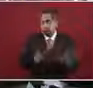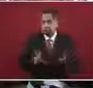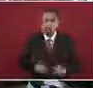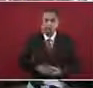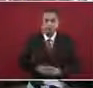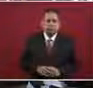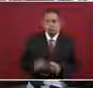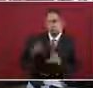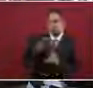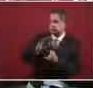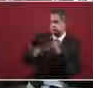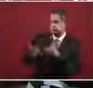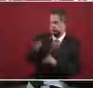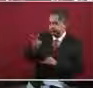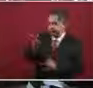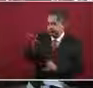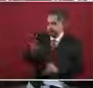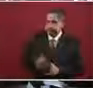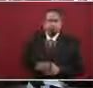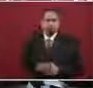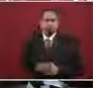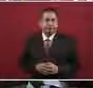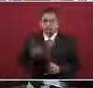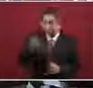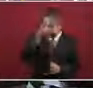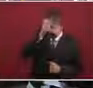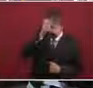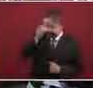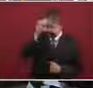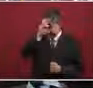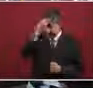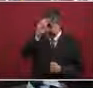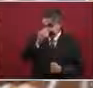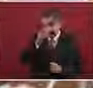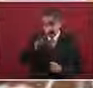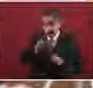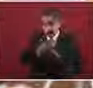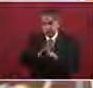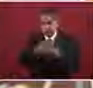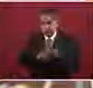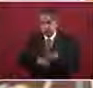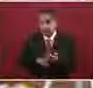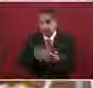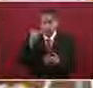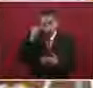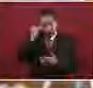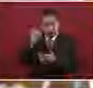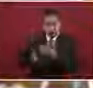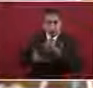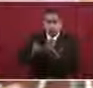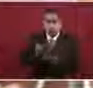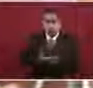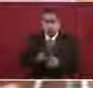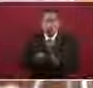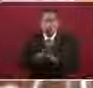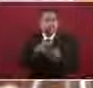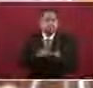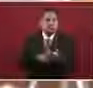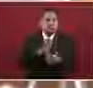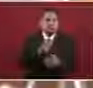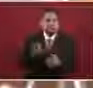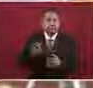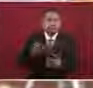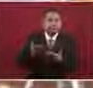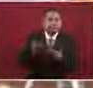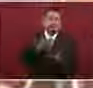Por último, presidente, para preguntarle cuál es su opinión sobre la iniciativa que propone reducir o